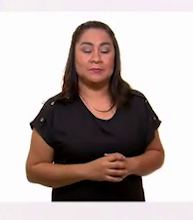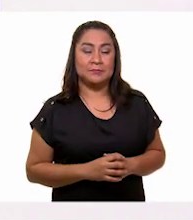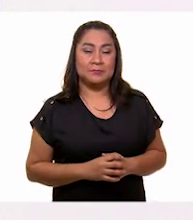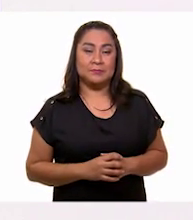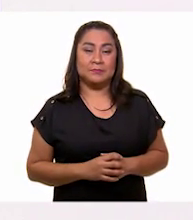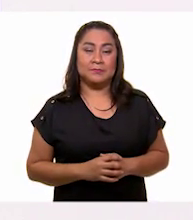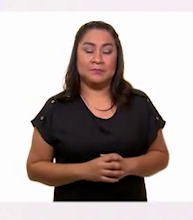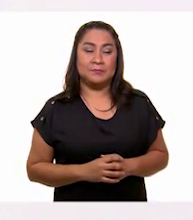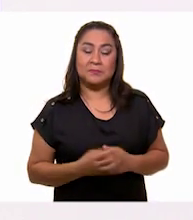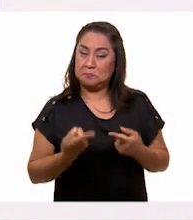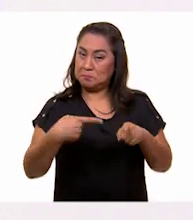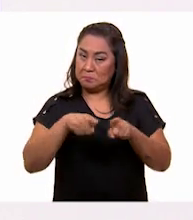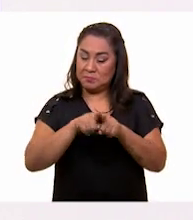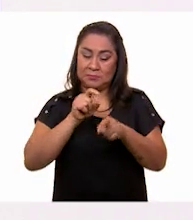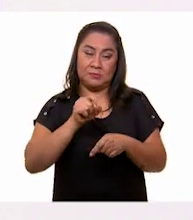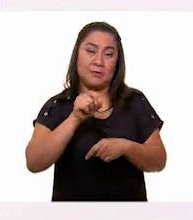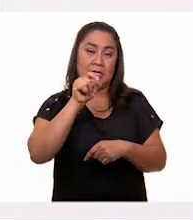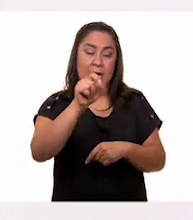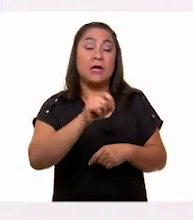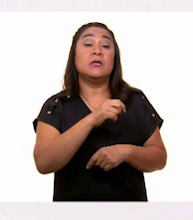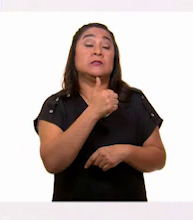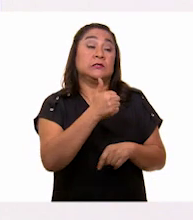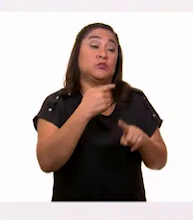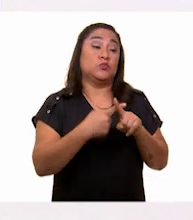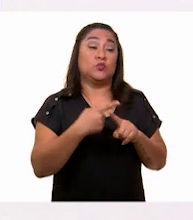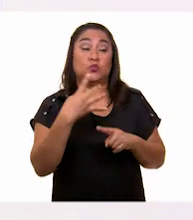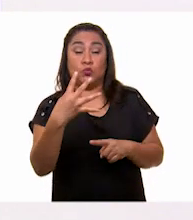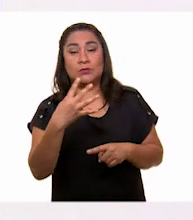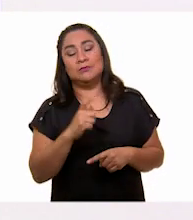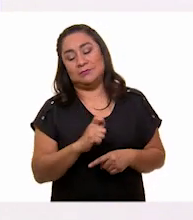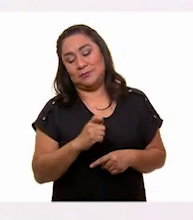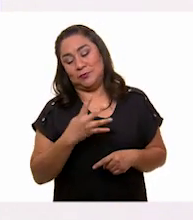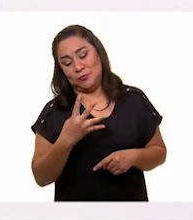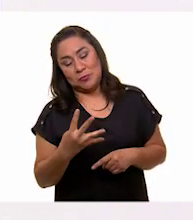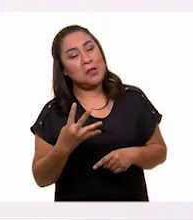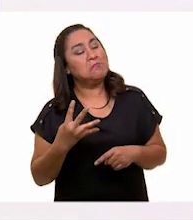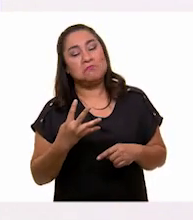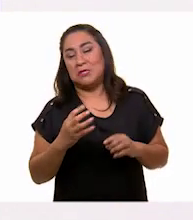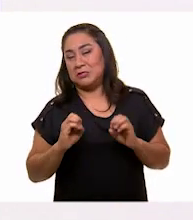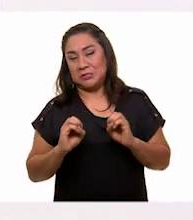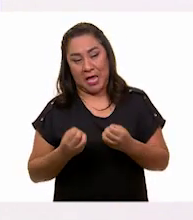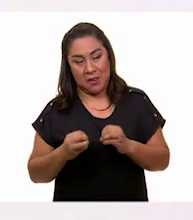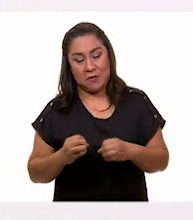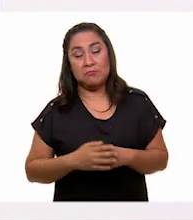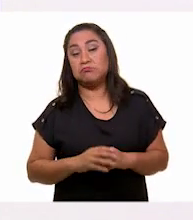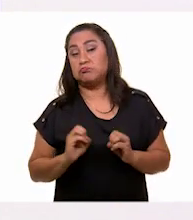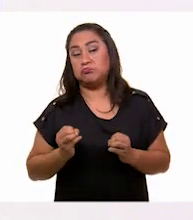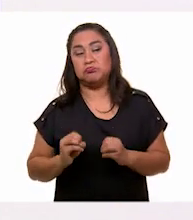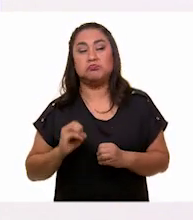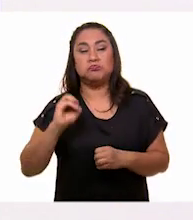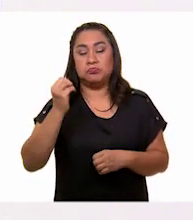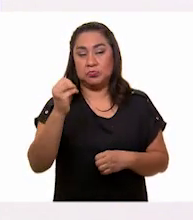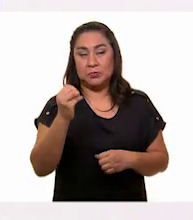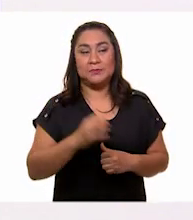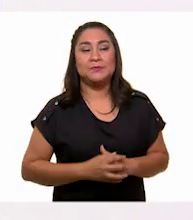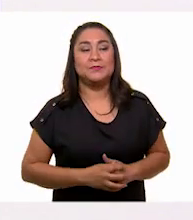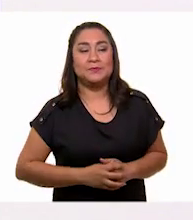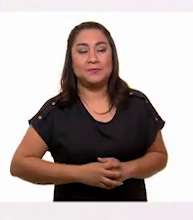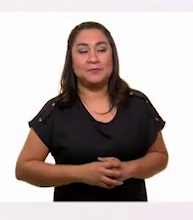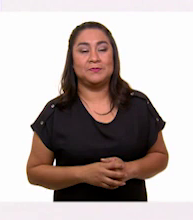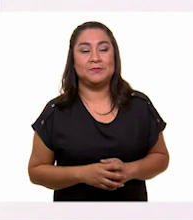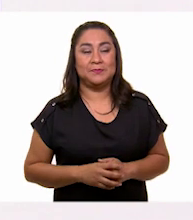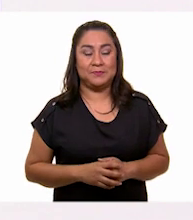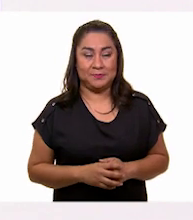posición. Y 6 por 4, 24. Para 24, 0. Bajamos el otro 0. Como ya no nos alcanza, colocamos